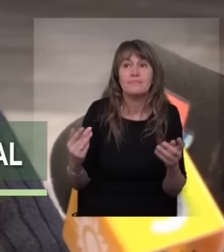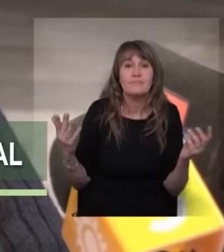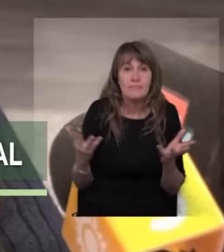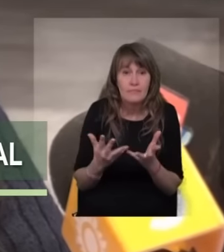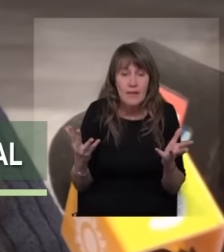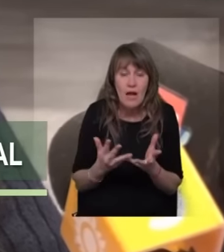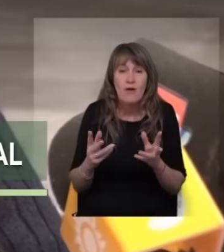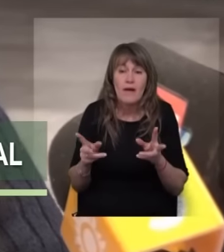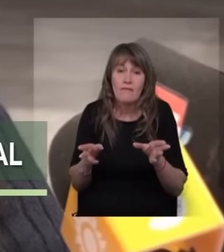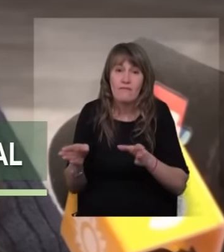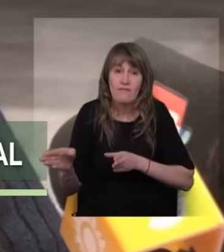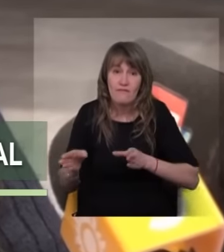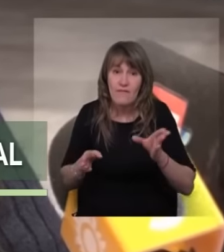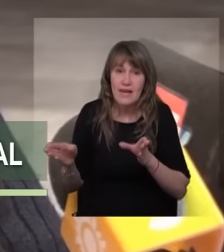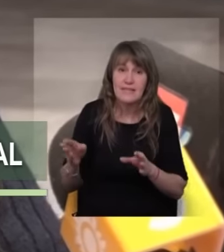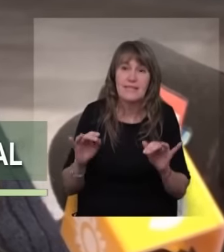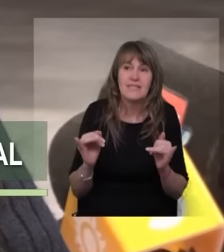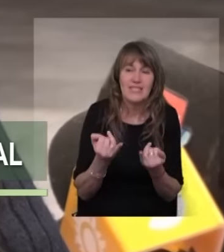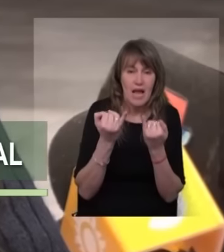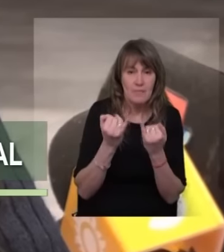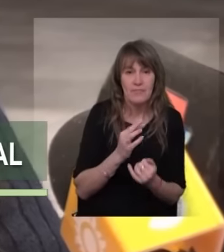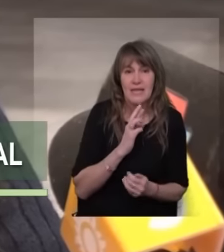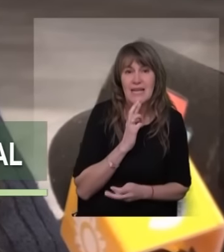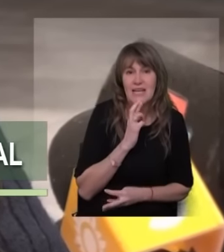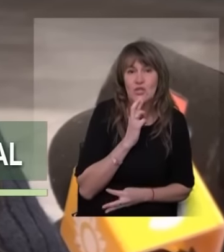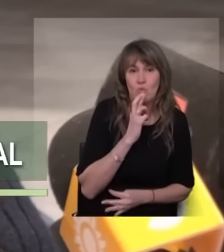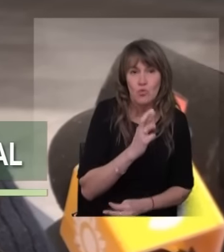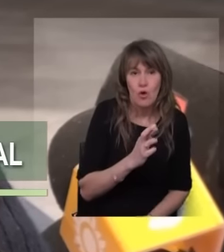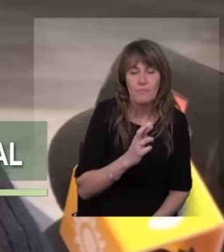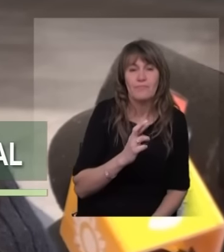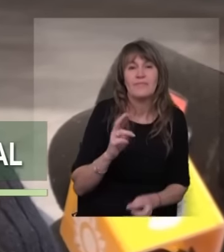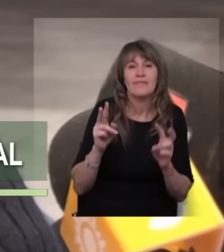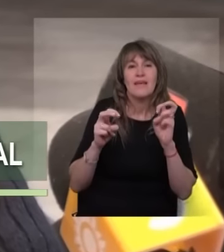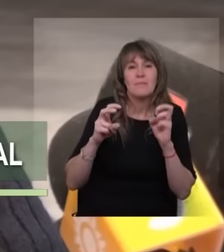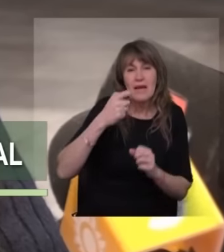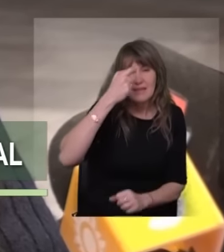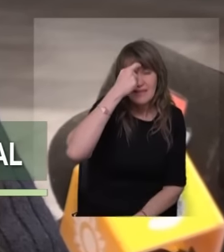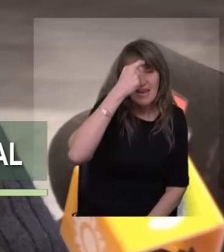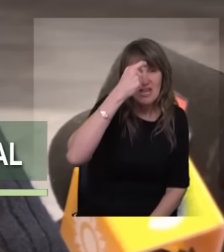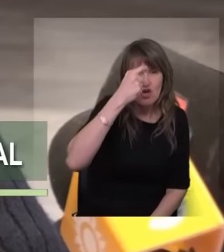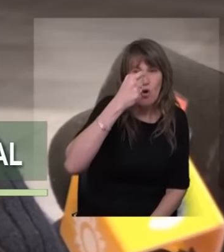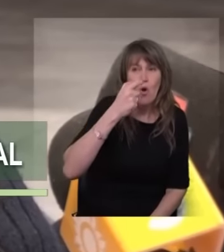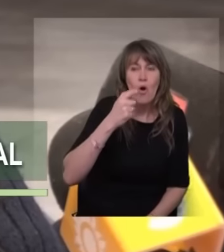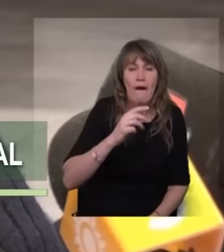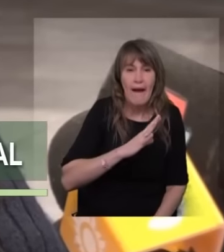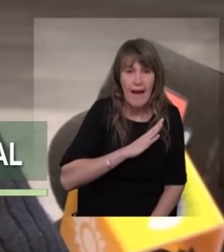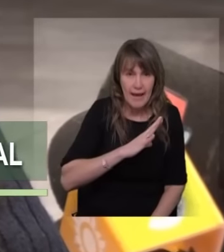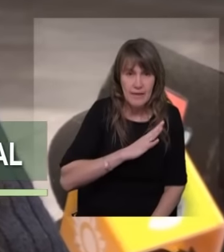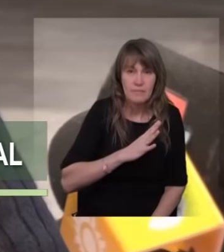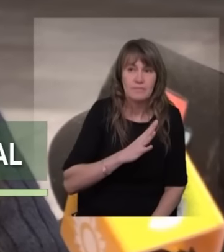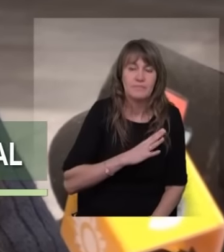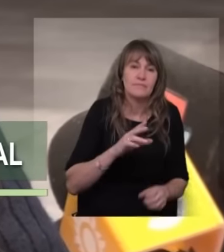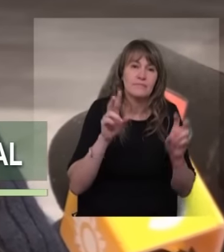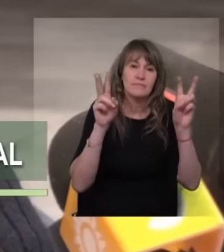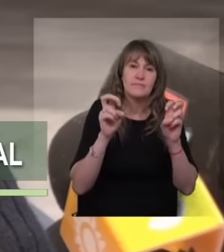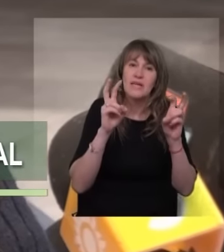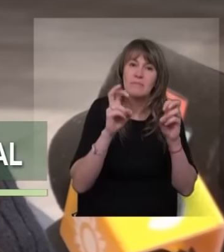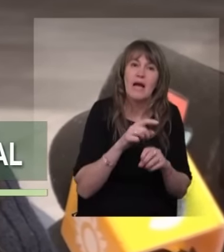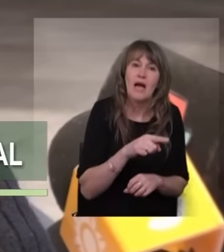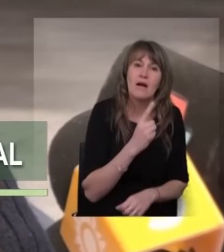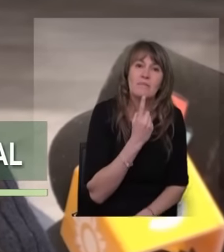fase ya resuelta desde un punto de vista técnico pero en un ajuste final un material político digamos